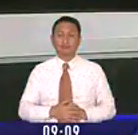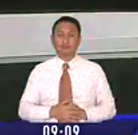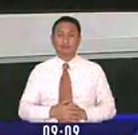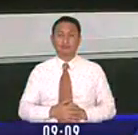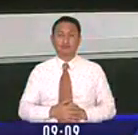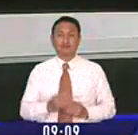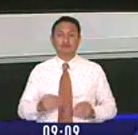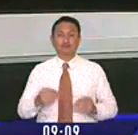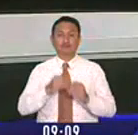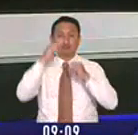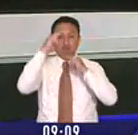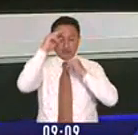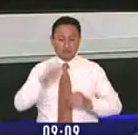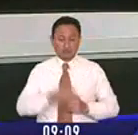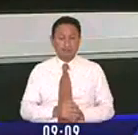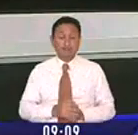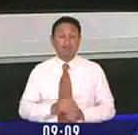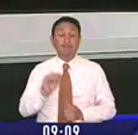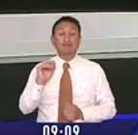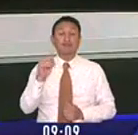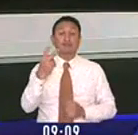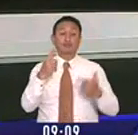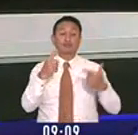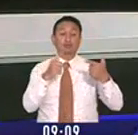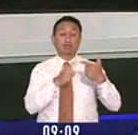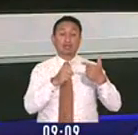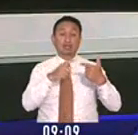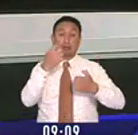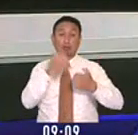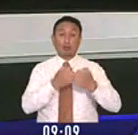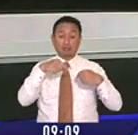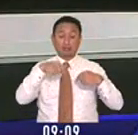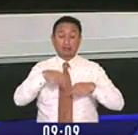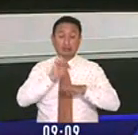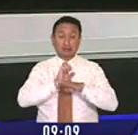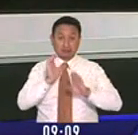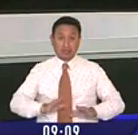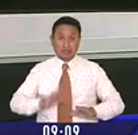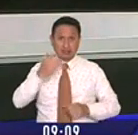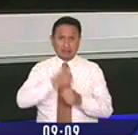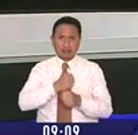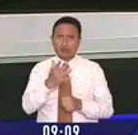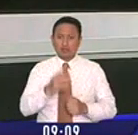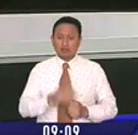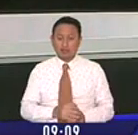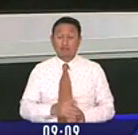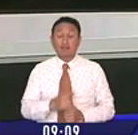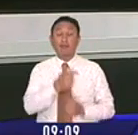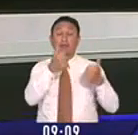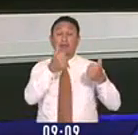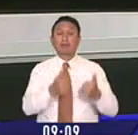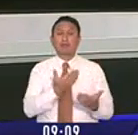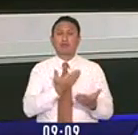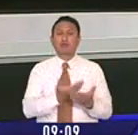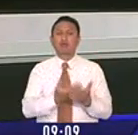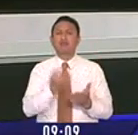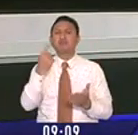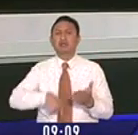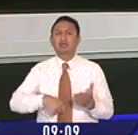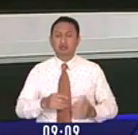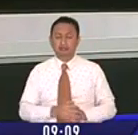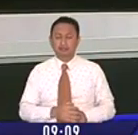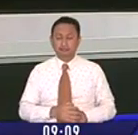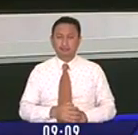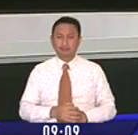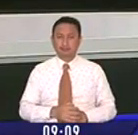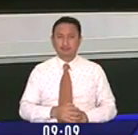Revisamos más noticias. El empleo es el segundo tema de mayor preocupación de la población ecuatoriana. ¿Qué es lo que proponen los candidatos a la presidencia de la